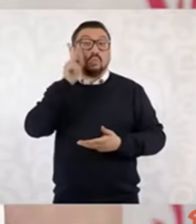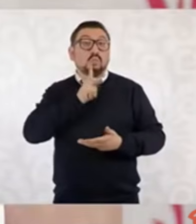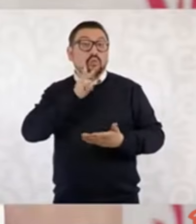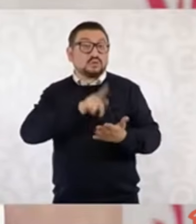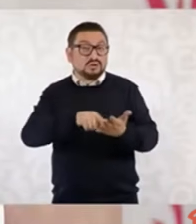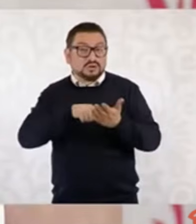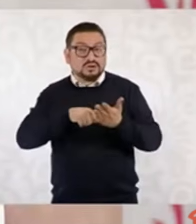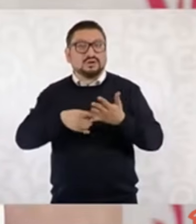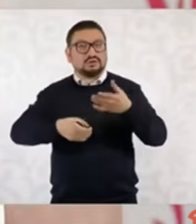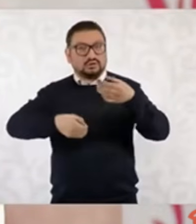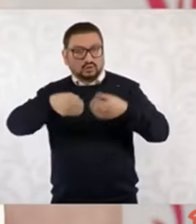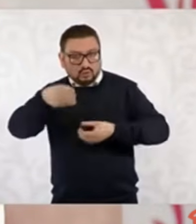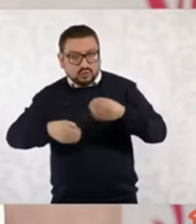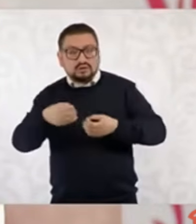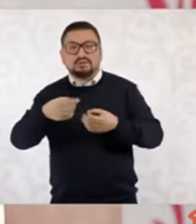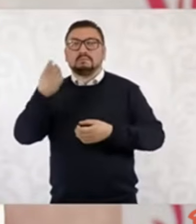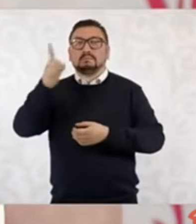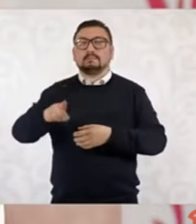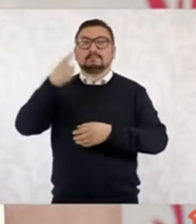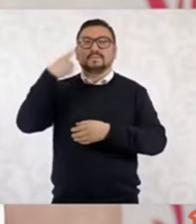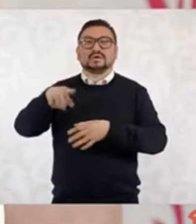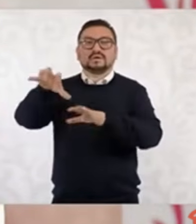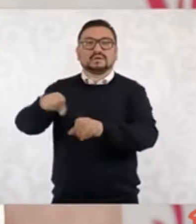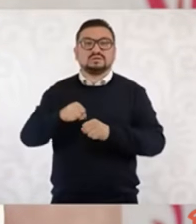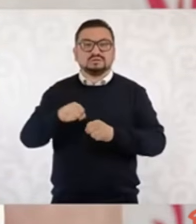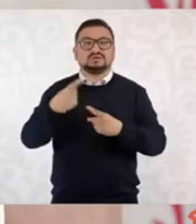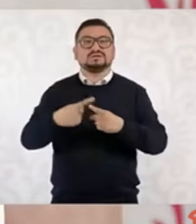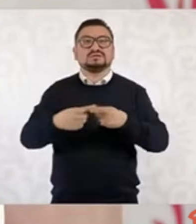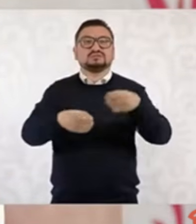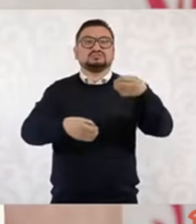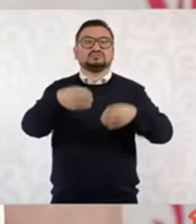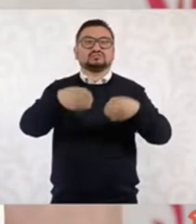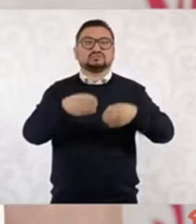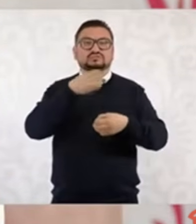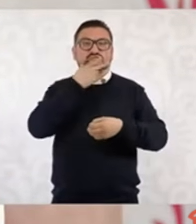evidencias, dar las órdenes de aprehensión? A los jueces.